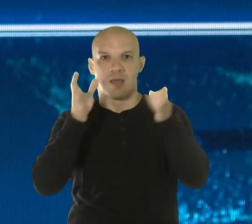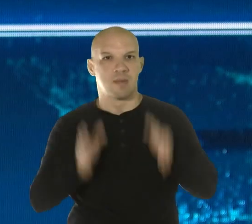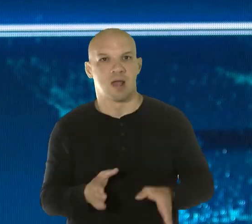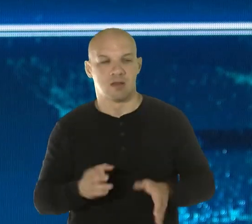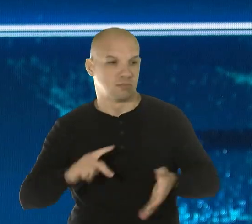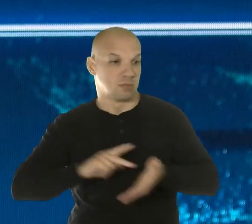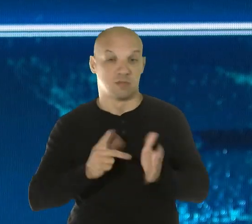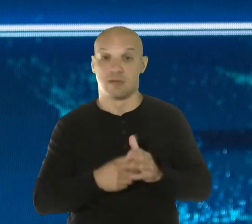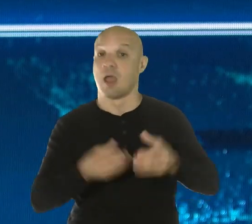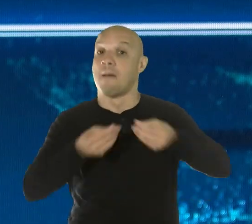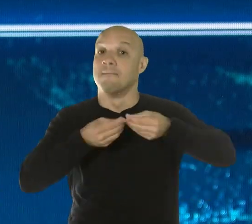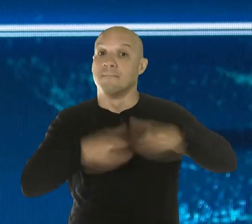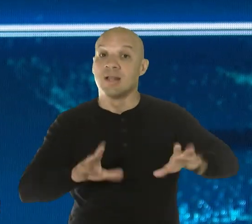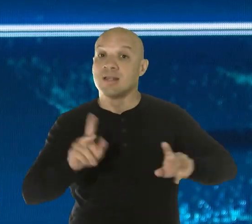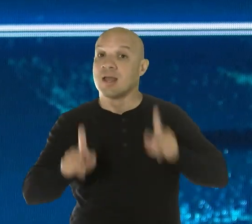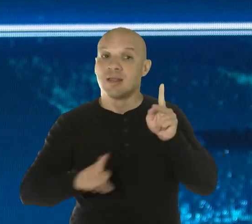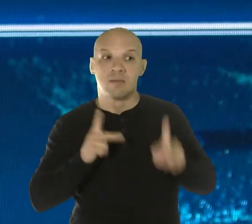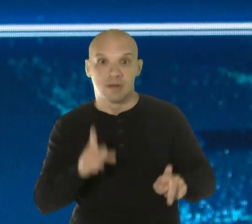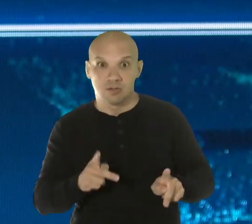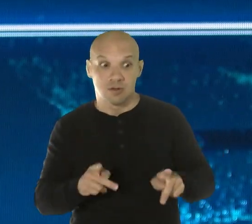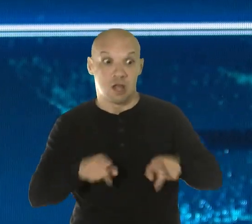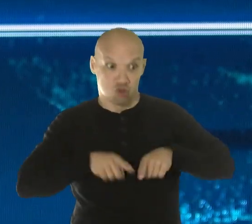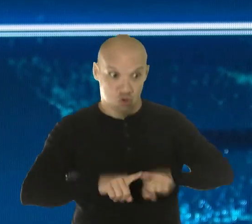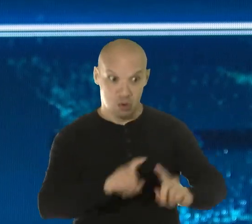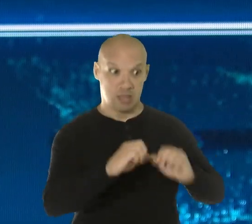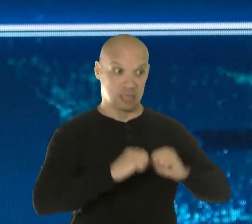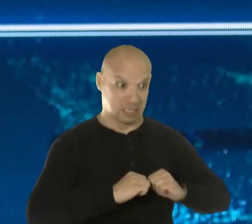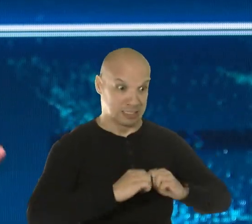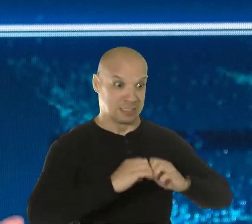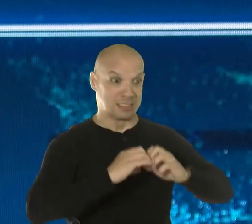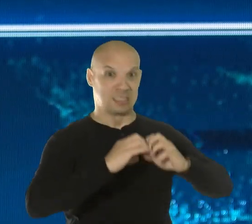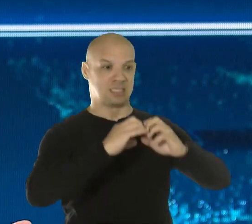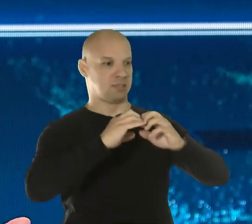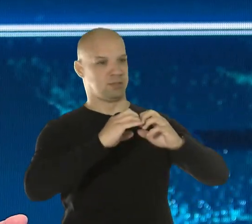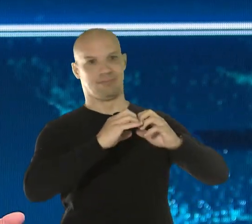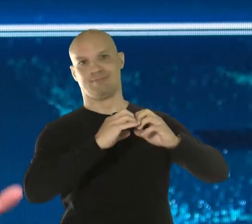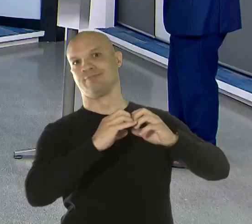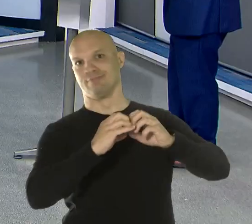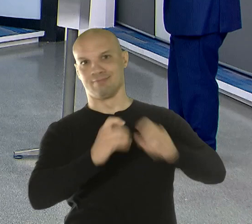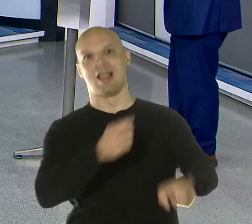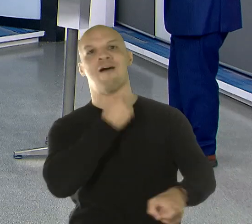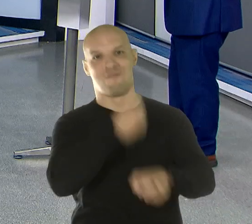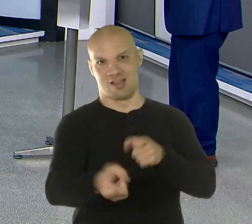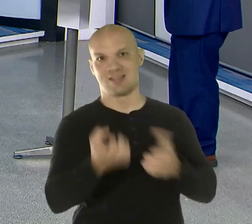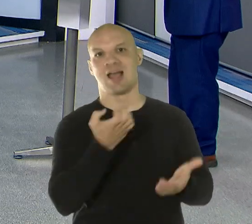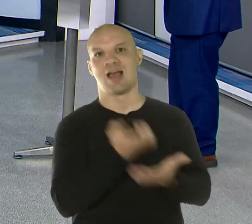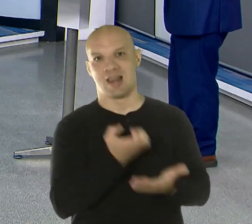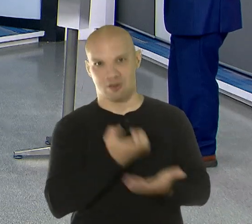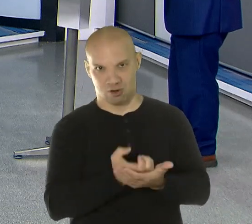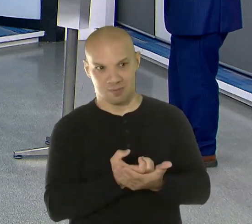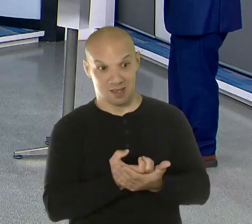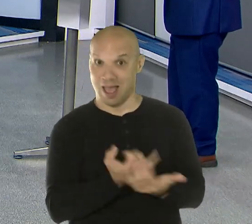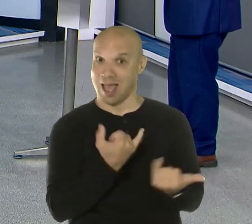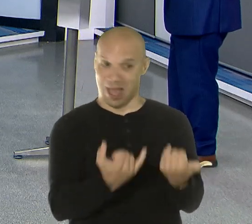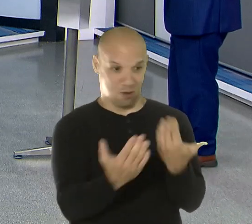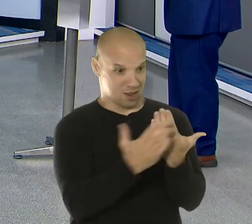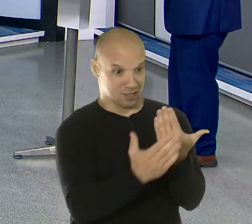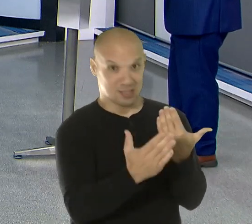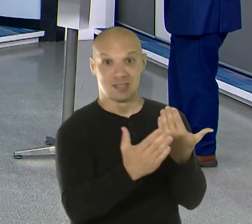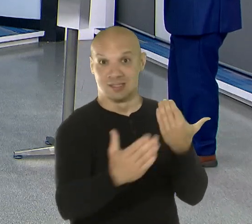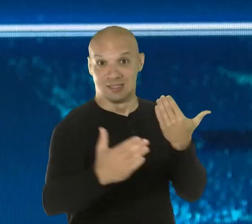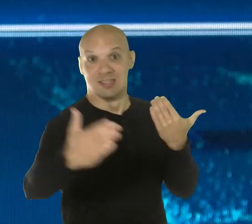de población en una coyuntura como esta es adverso para la economía, tanto en el corto como en el largo plazo,